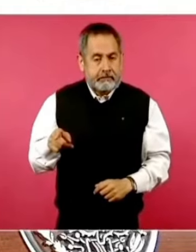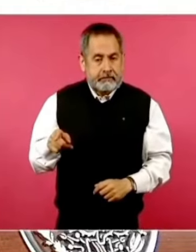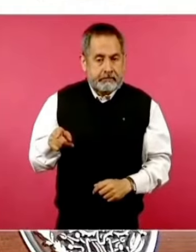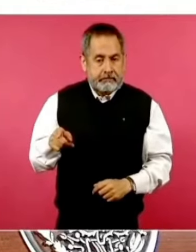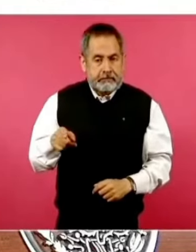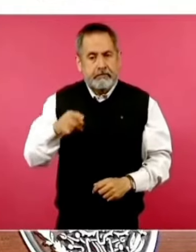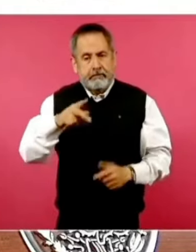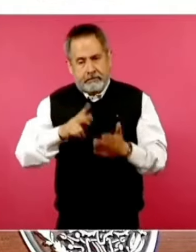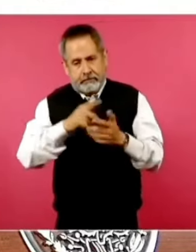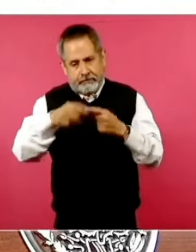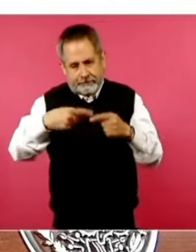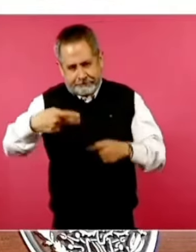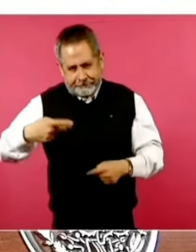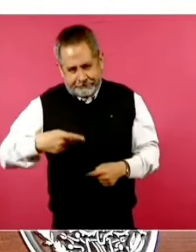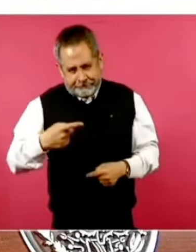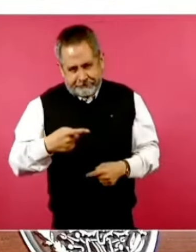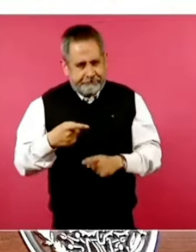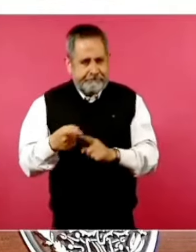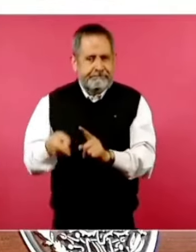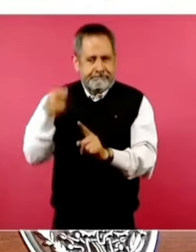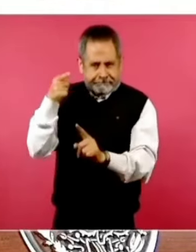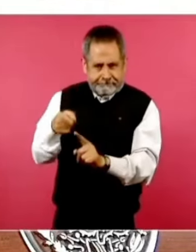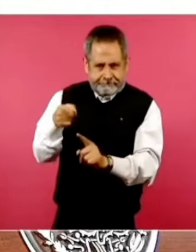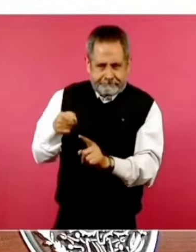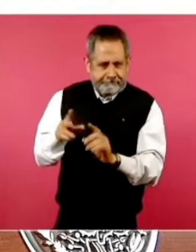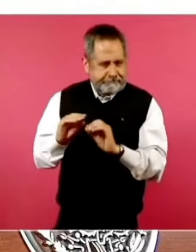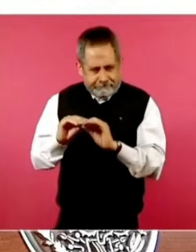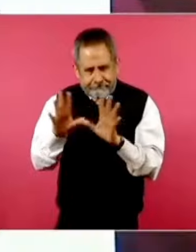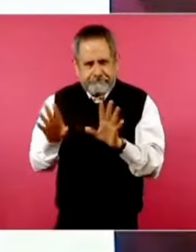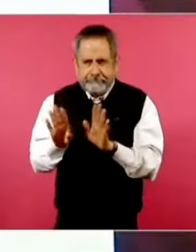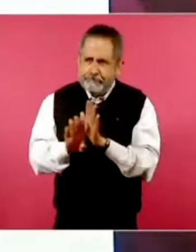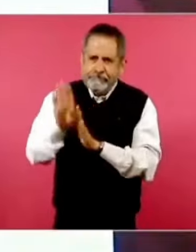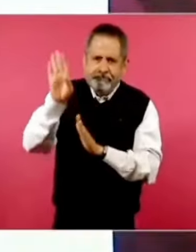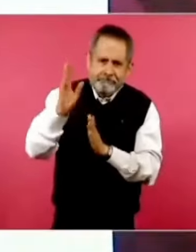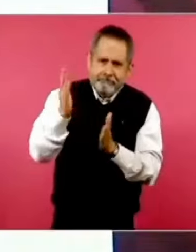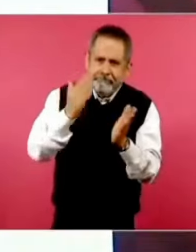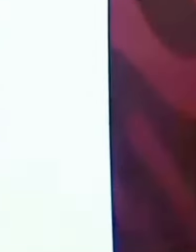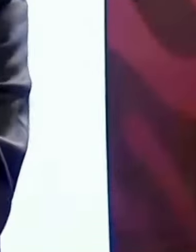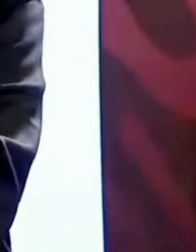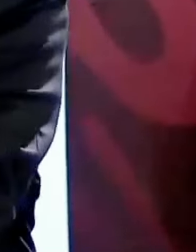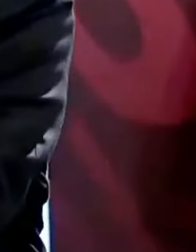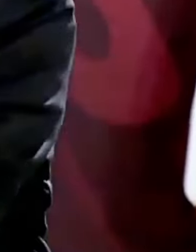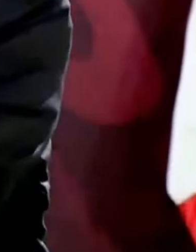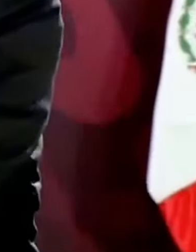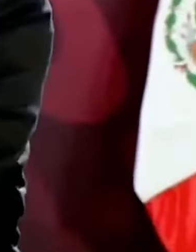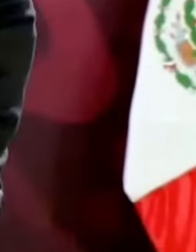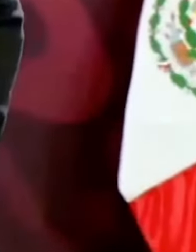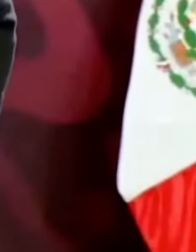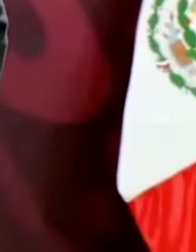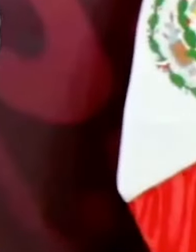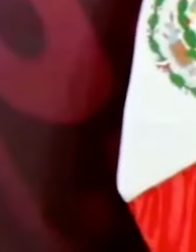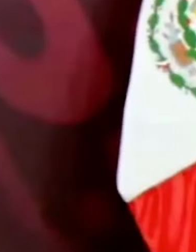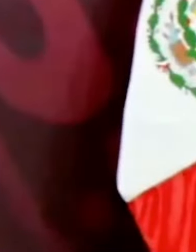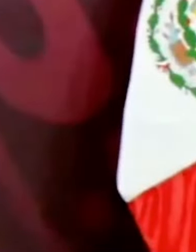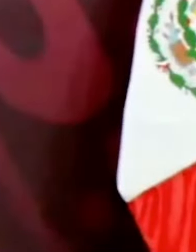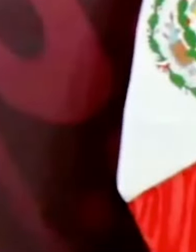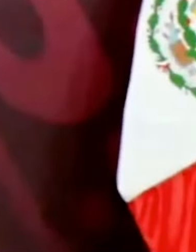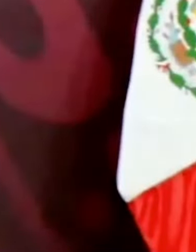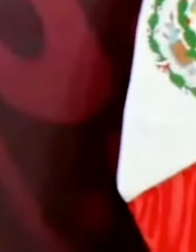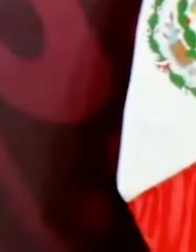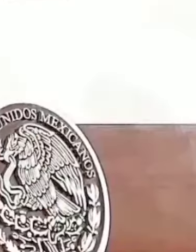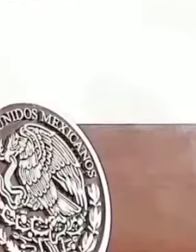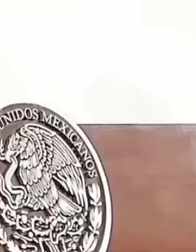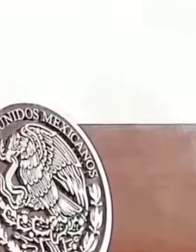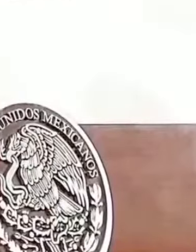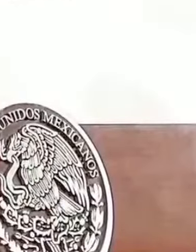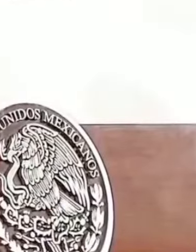regresando a tu pregunta, la clave está en separar poder